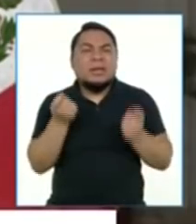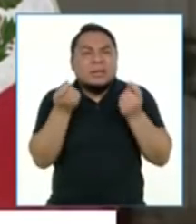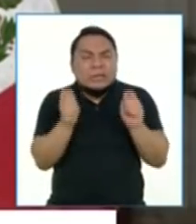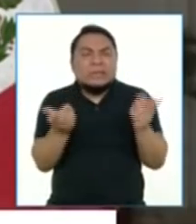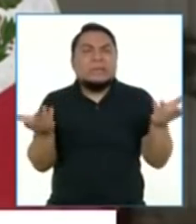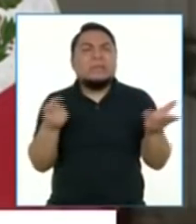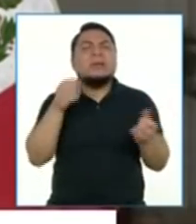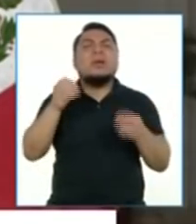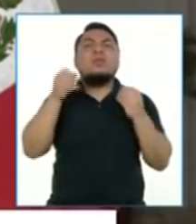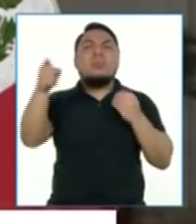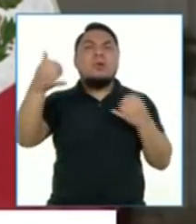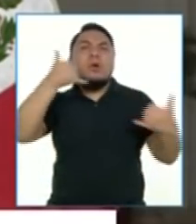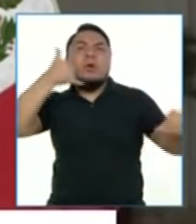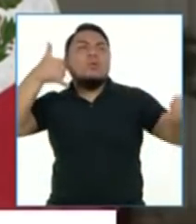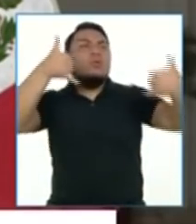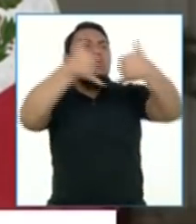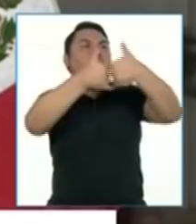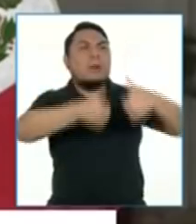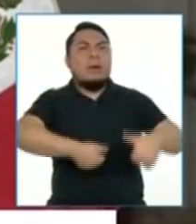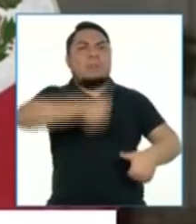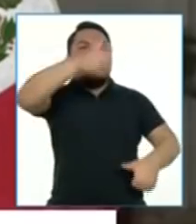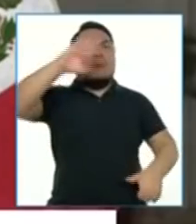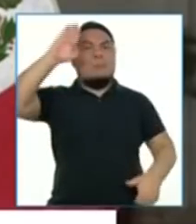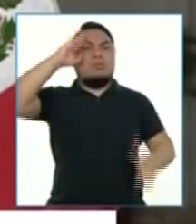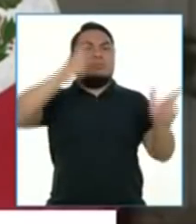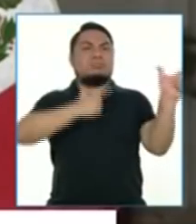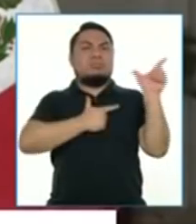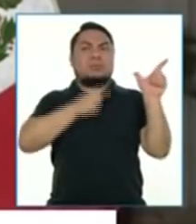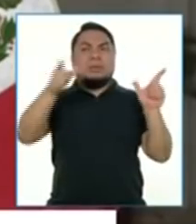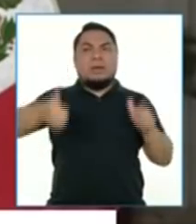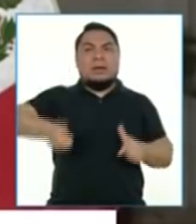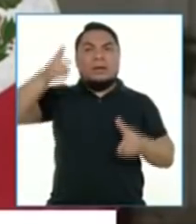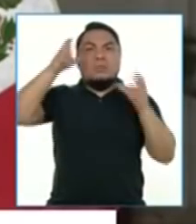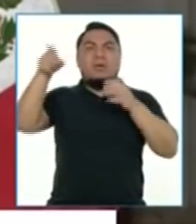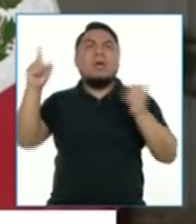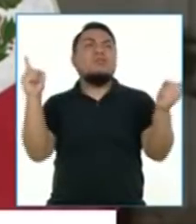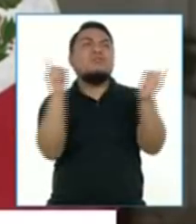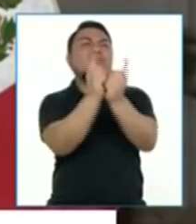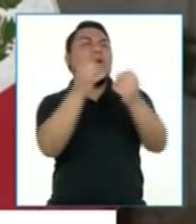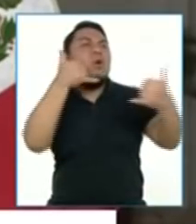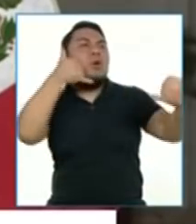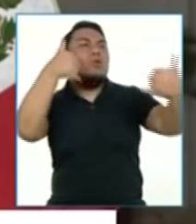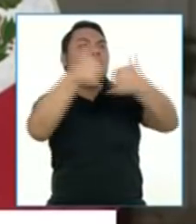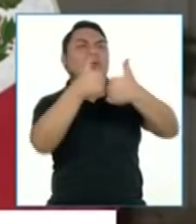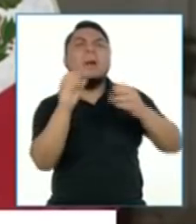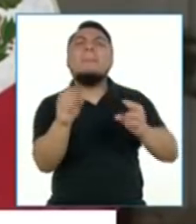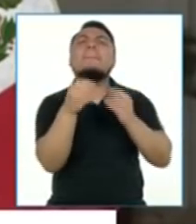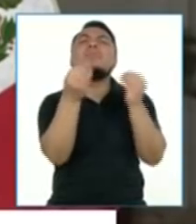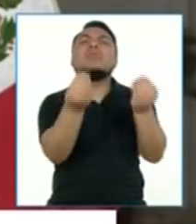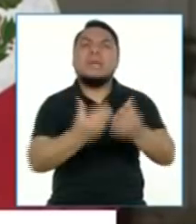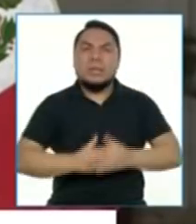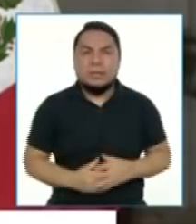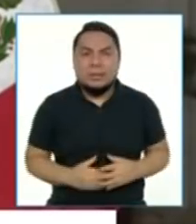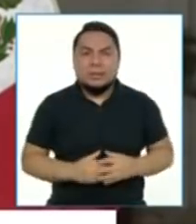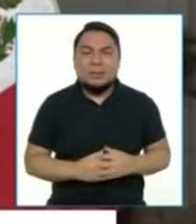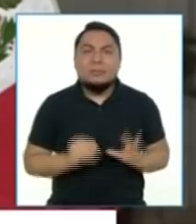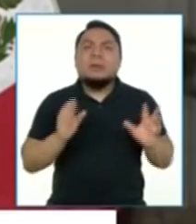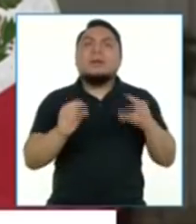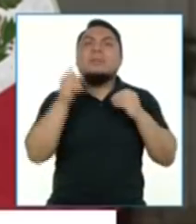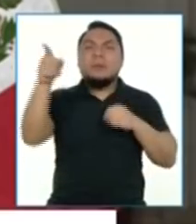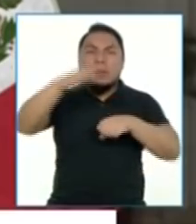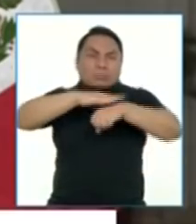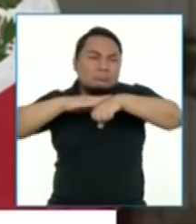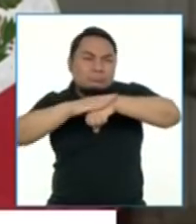tener grabaciones clandestinas en palacio de gobierno es algo muy complicado y muy sensible